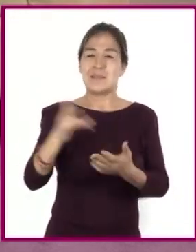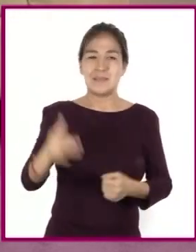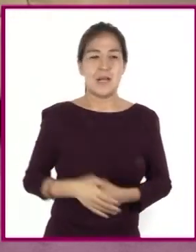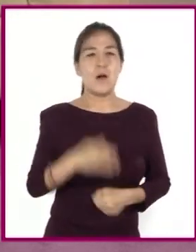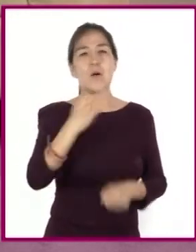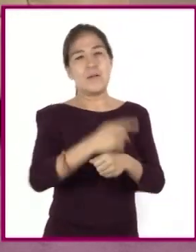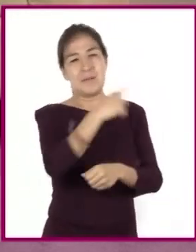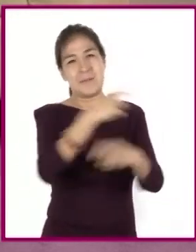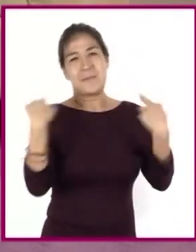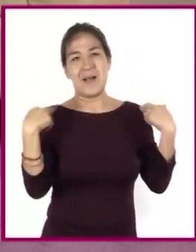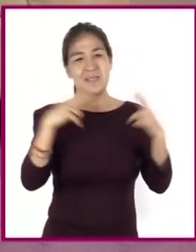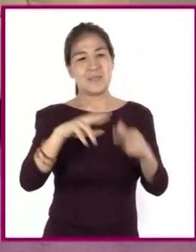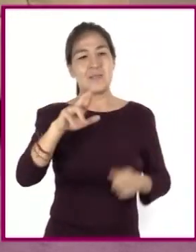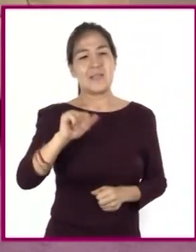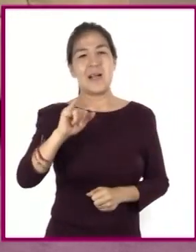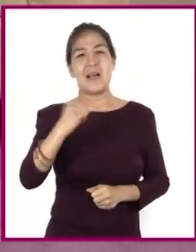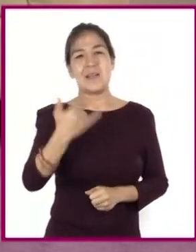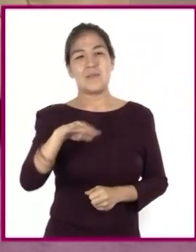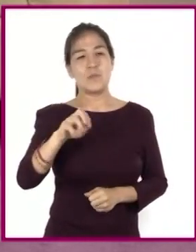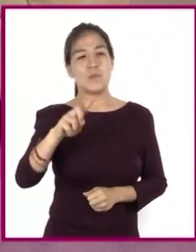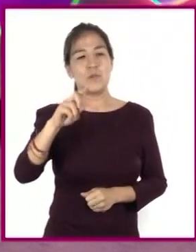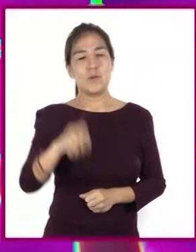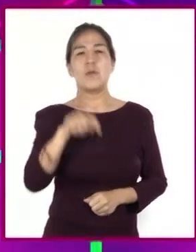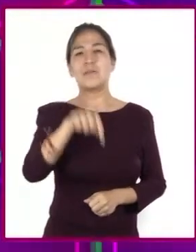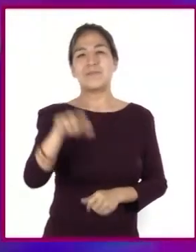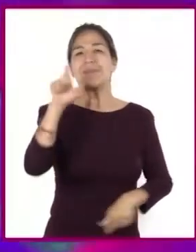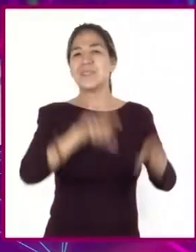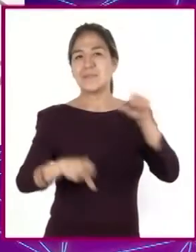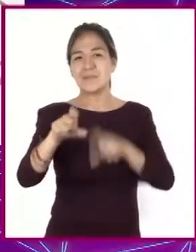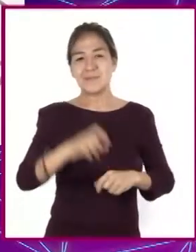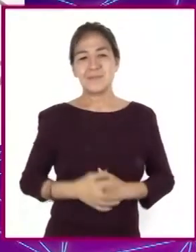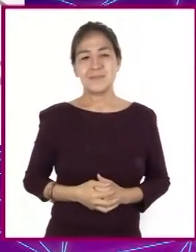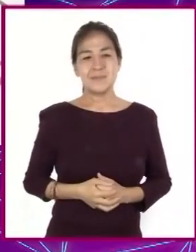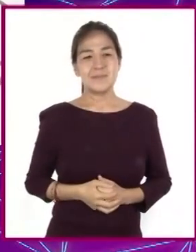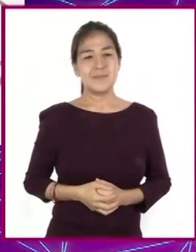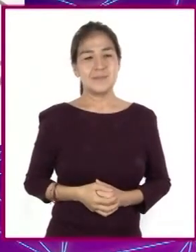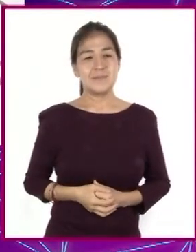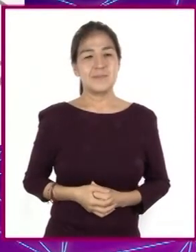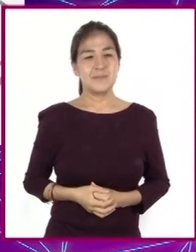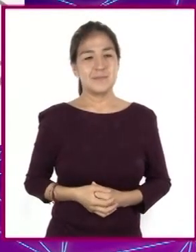el maestro Raimundo para las secciones de la química en la vida cotidiana.